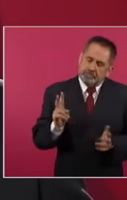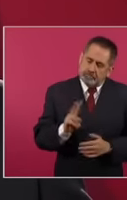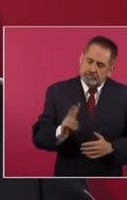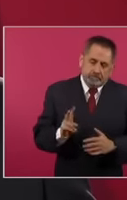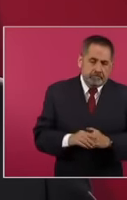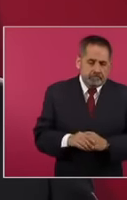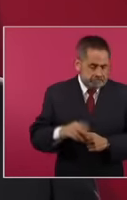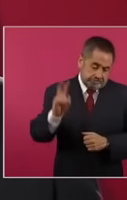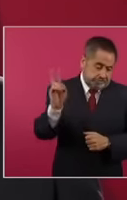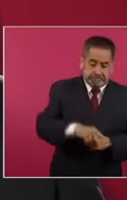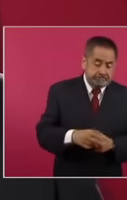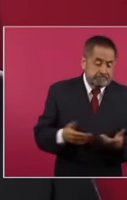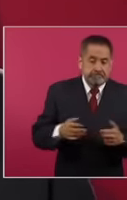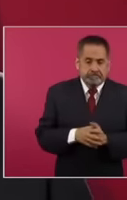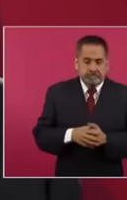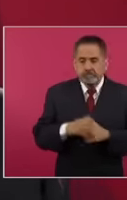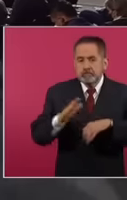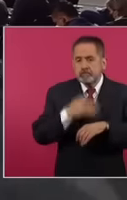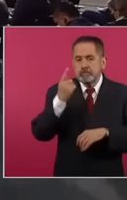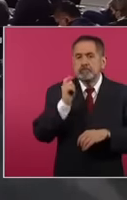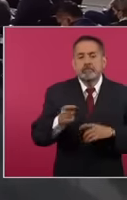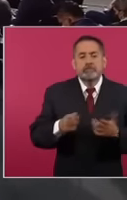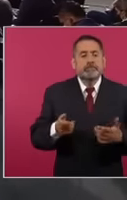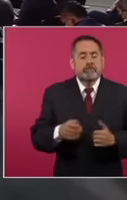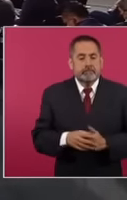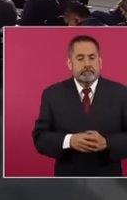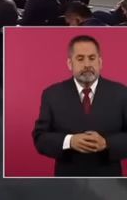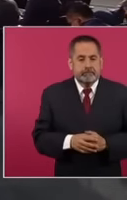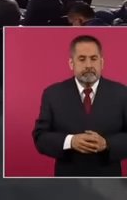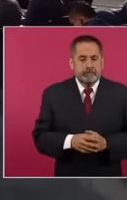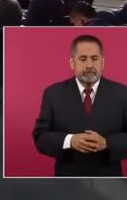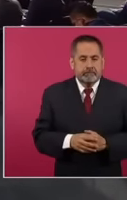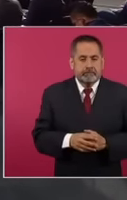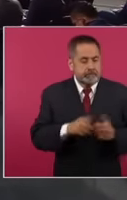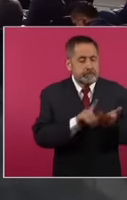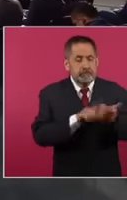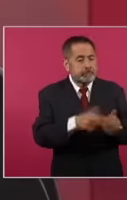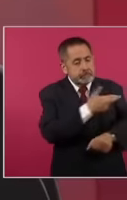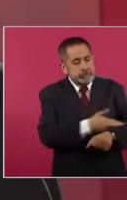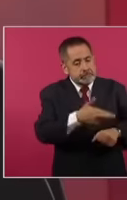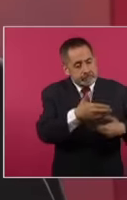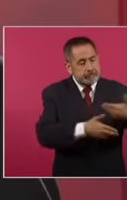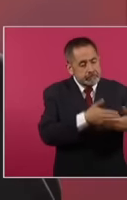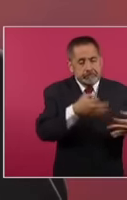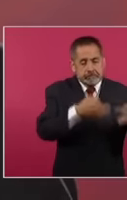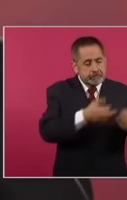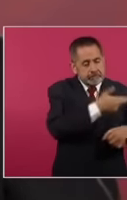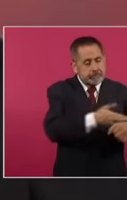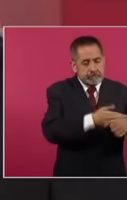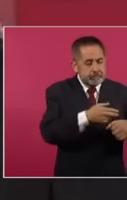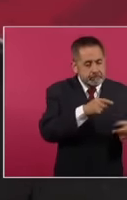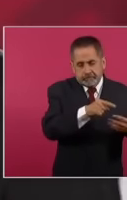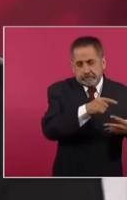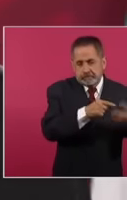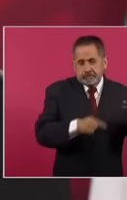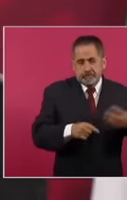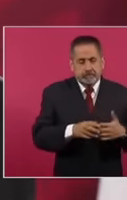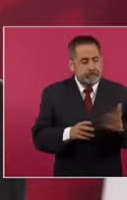y decir por qué los procedimientos judiciales son